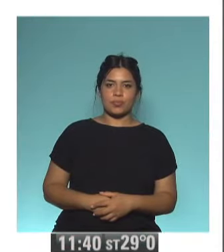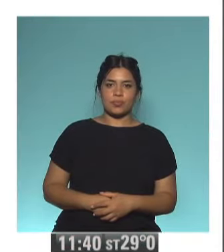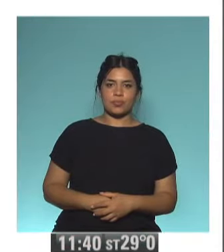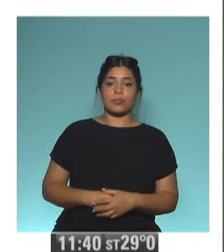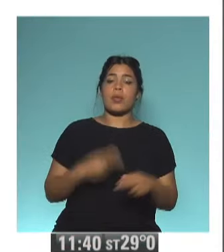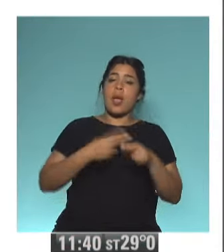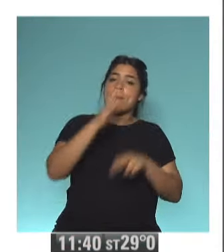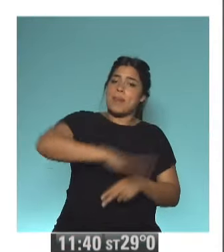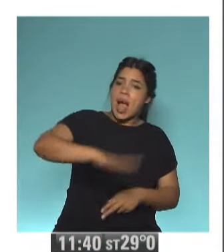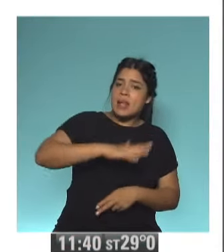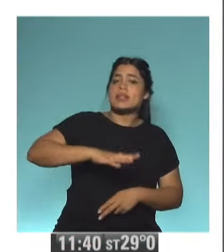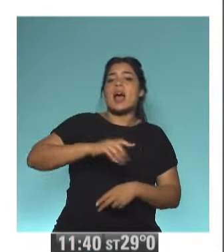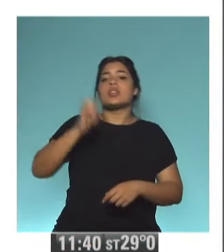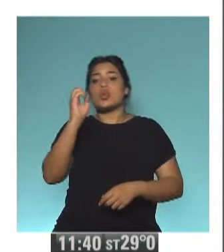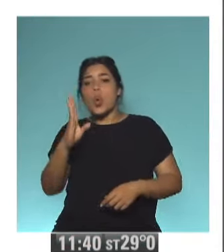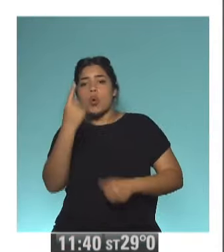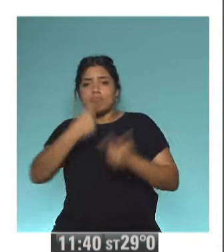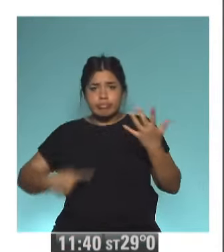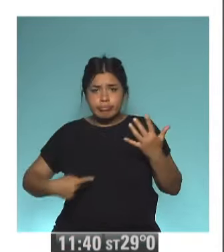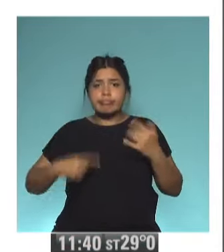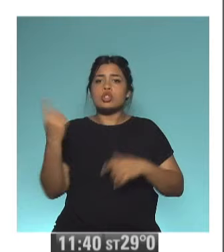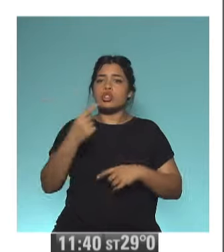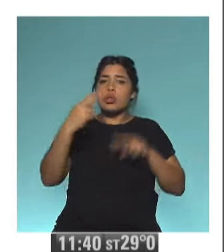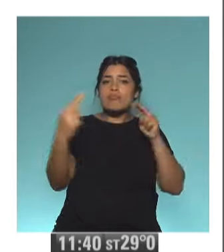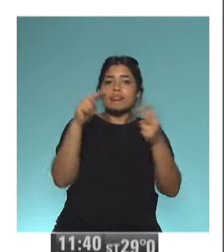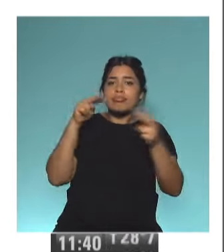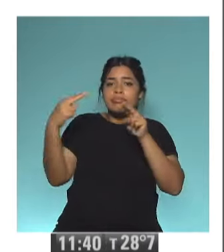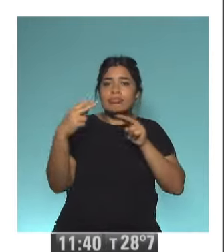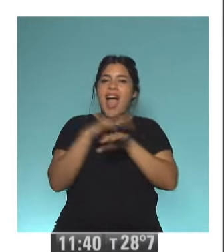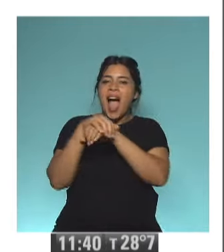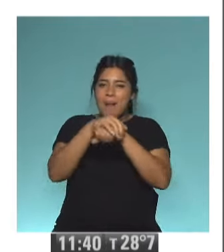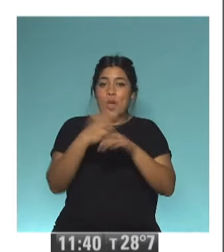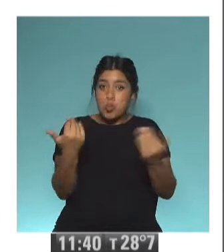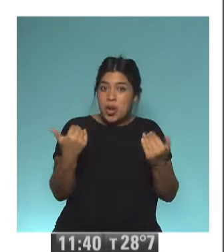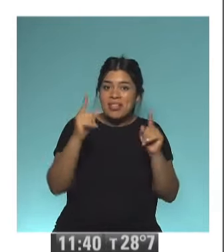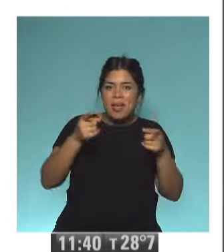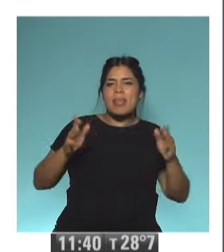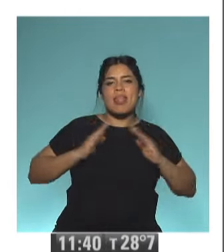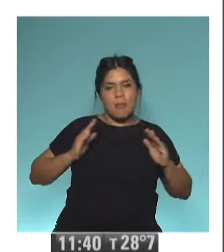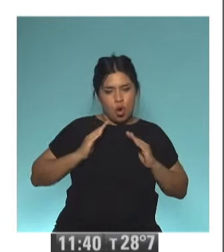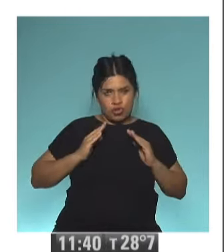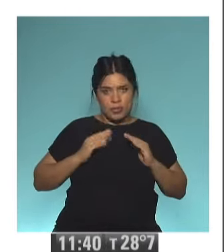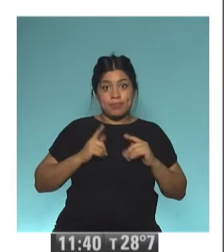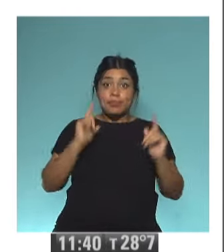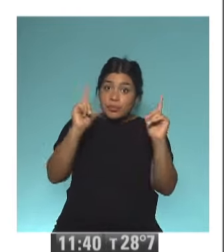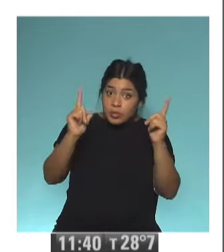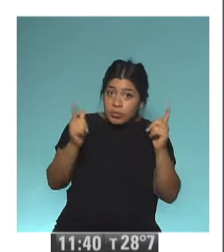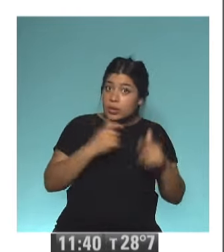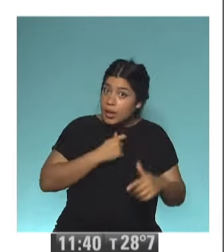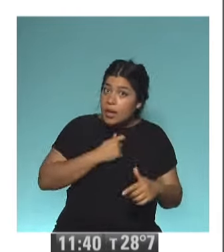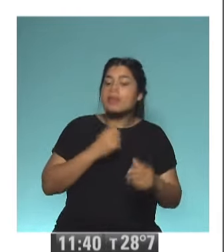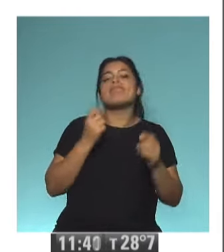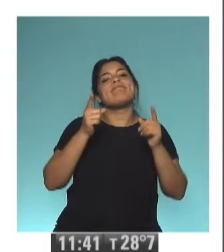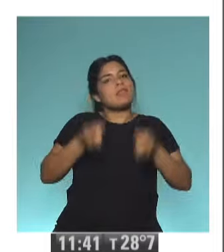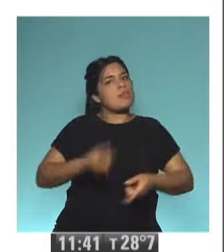En plazas, parques y clubes podemos encontrarnos con amigos y amigas y hacer deportes. Para disfrutar de estos encuentros,